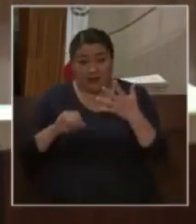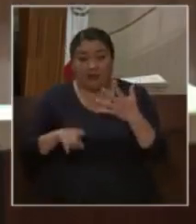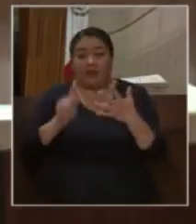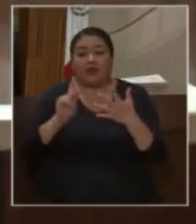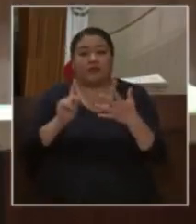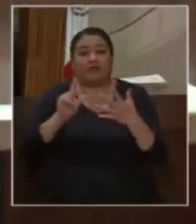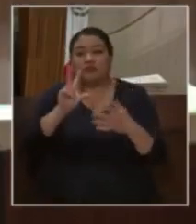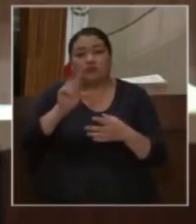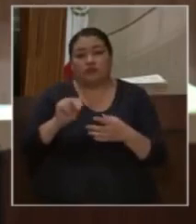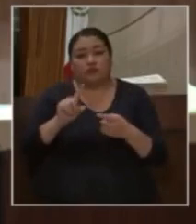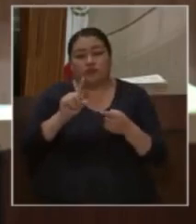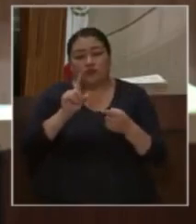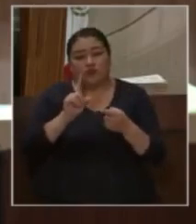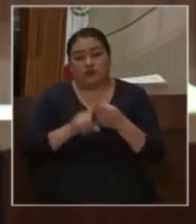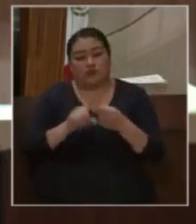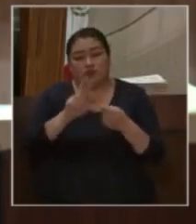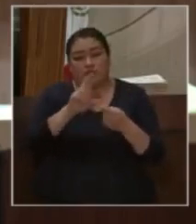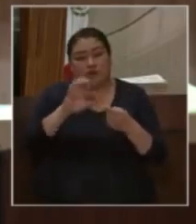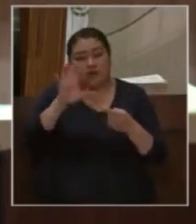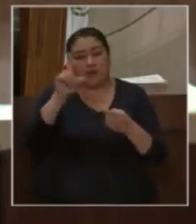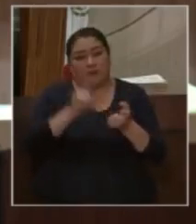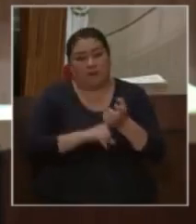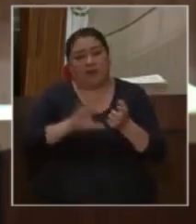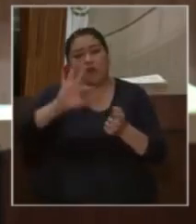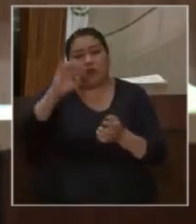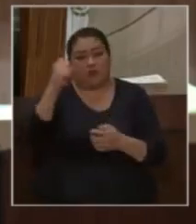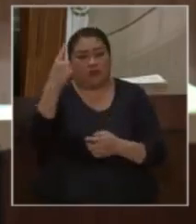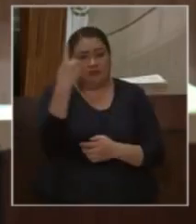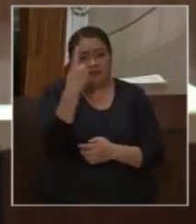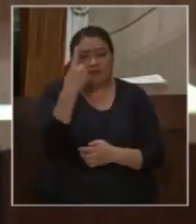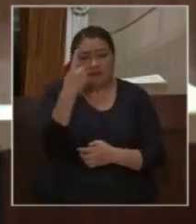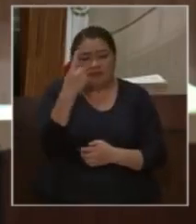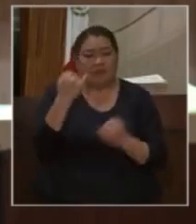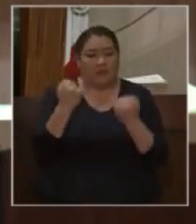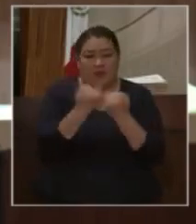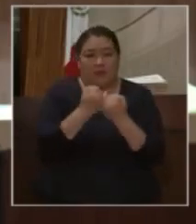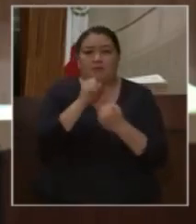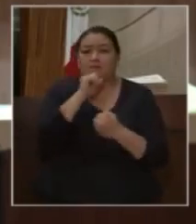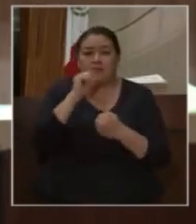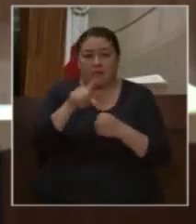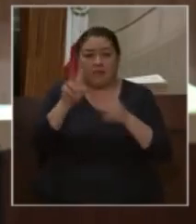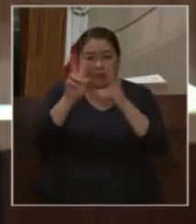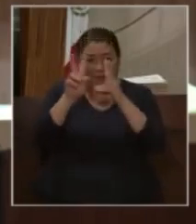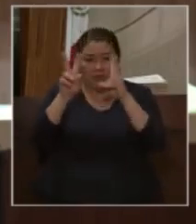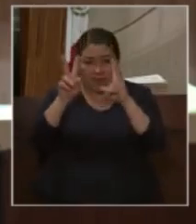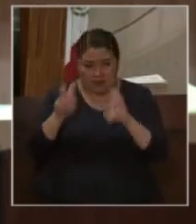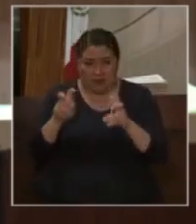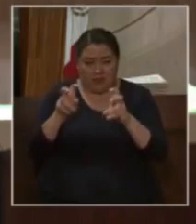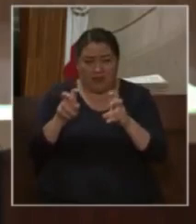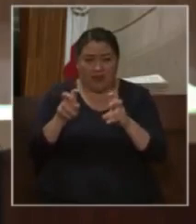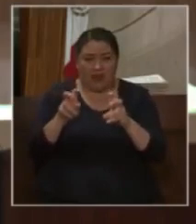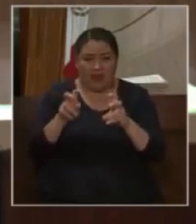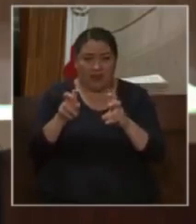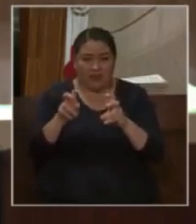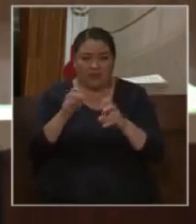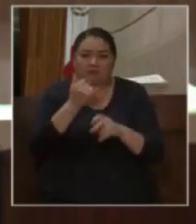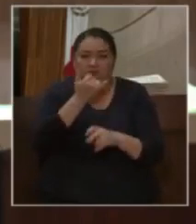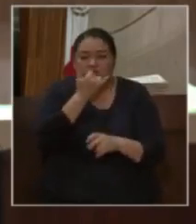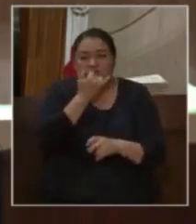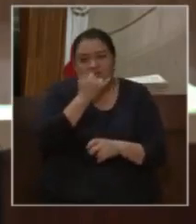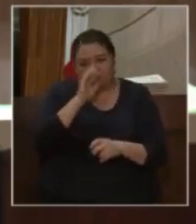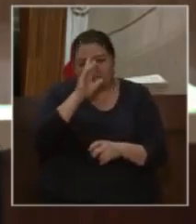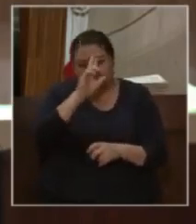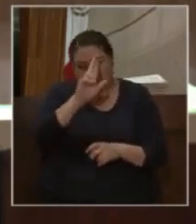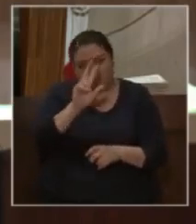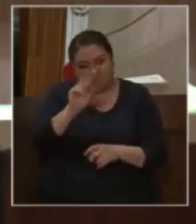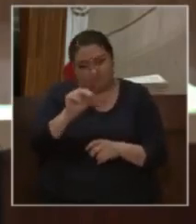me apartaría del recurso de reconsideración 1041 en lo que toca la temática de la que respetuosamente me